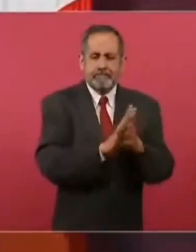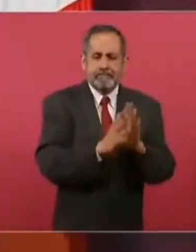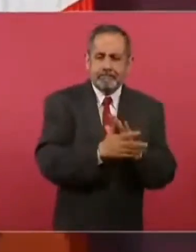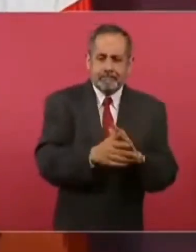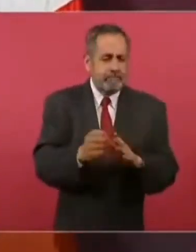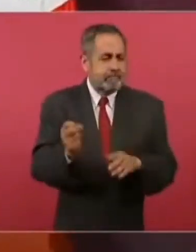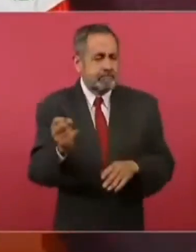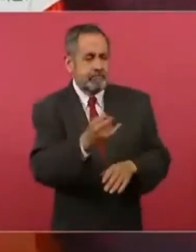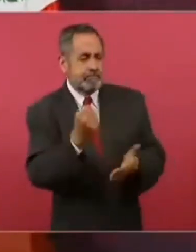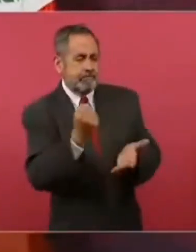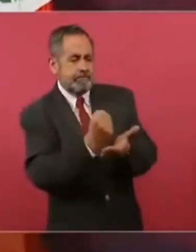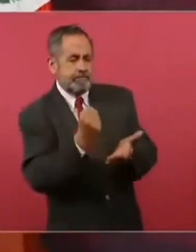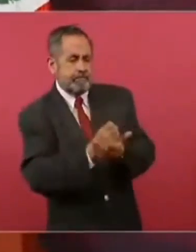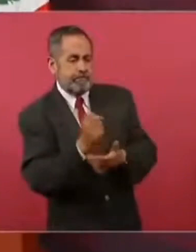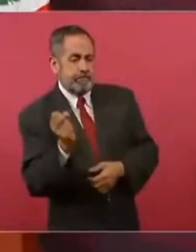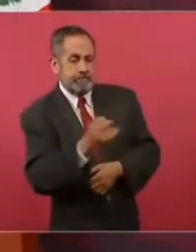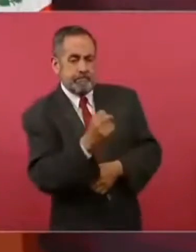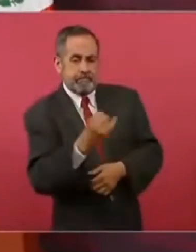de conciliación,